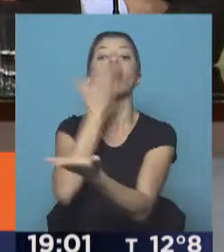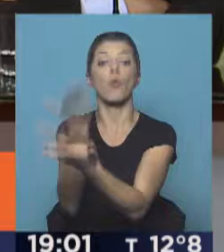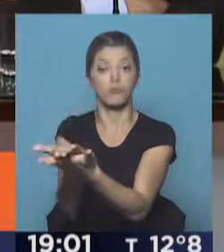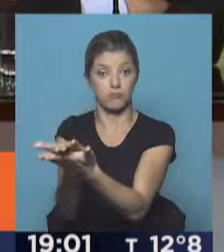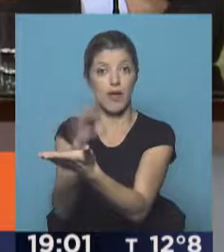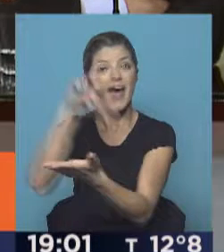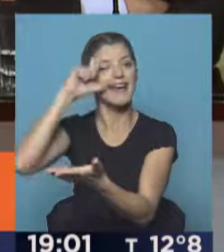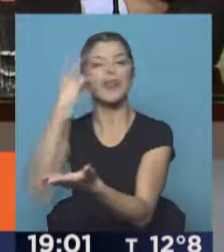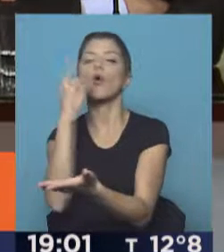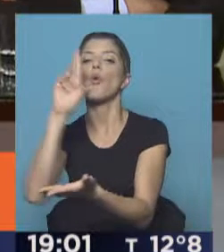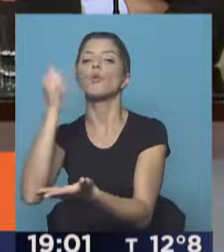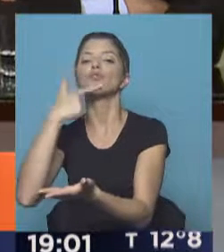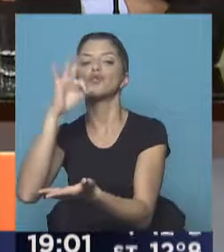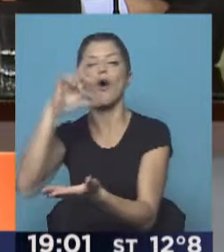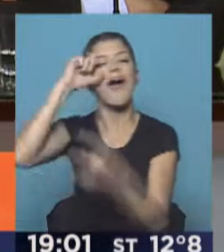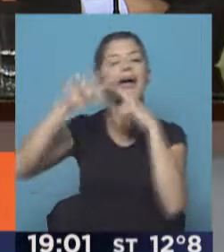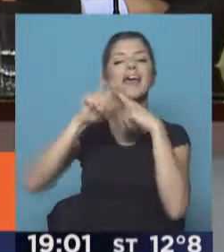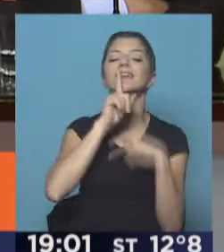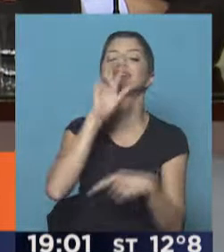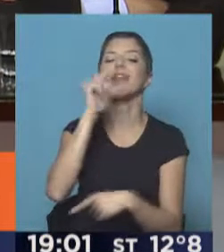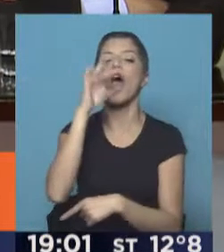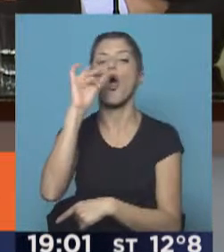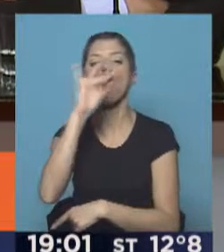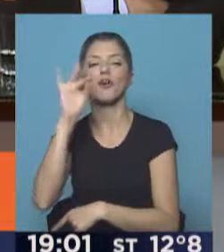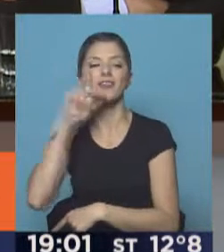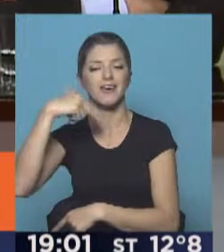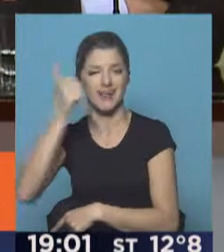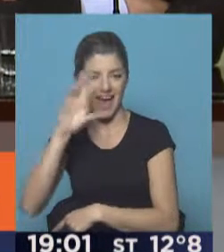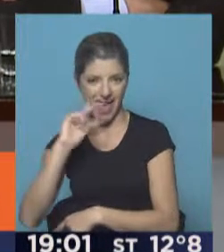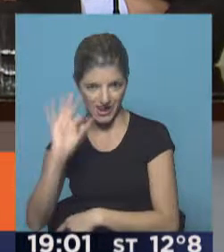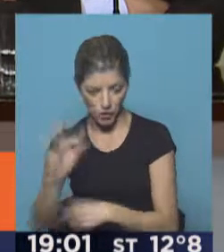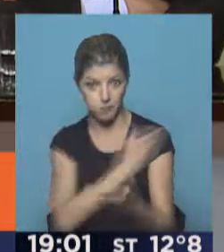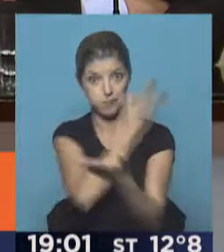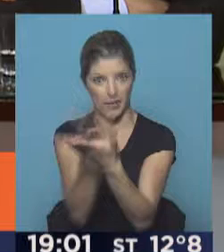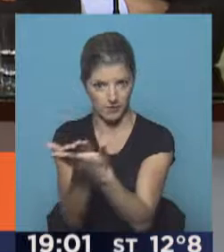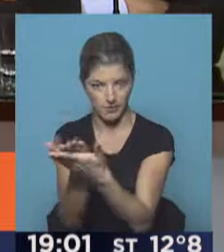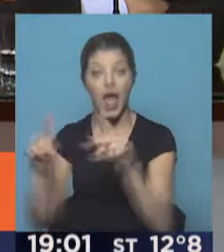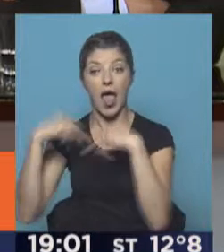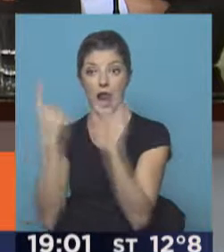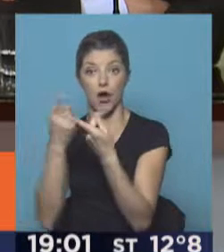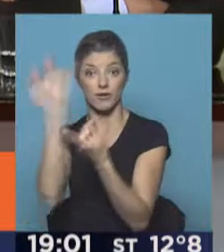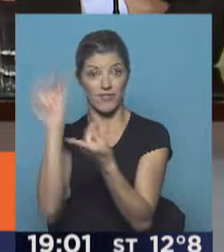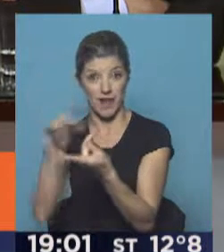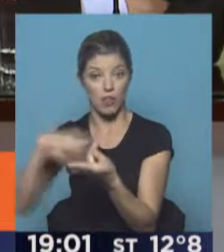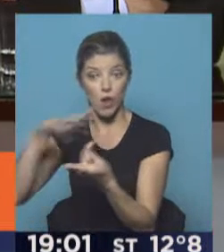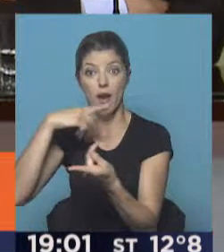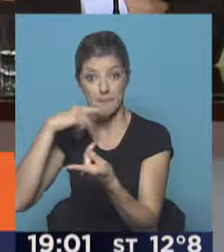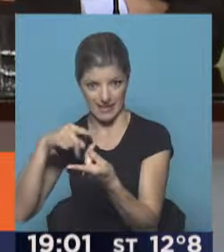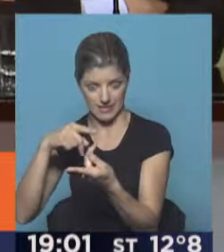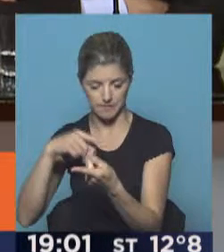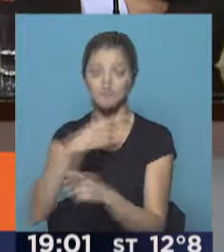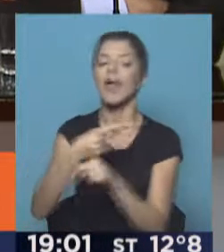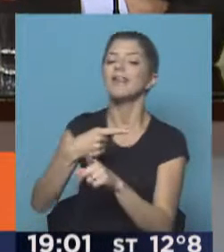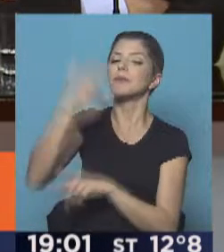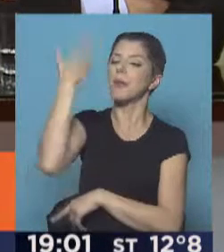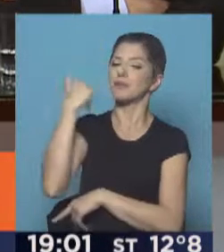Procuración del Tesoro de la Nación va a presentar el recurso extraordinario ante la Cámara Federal de La Plata y ya la semana pasada se